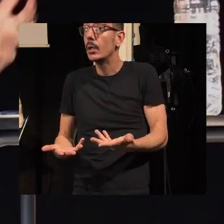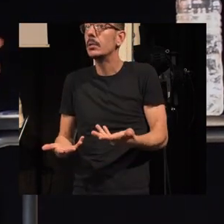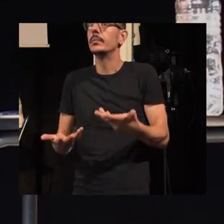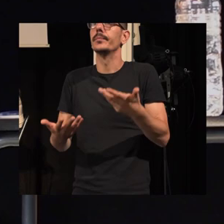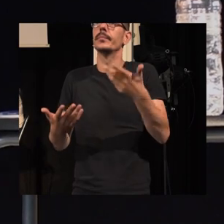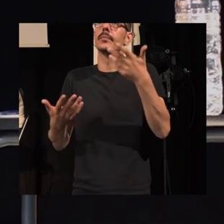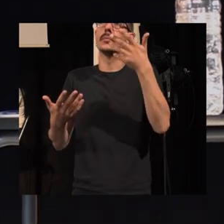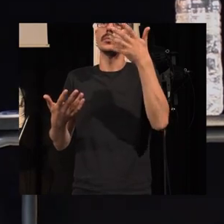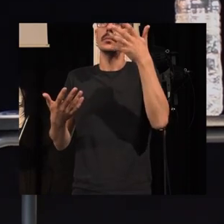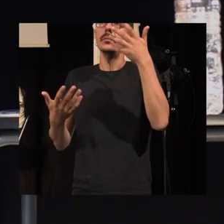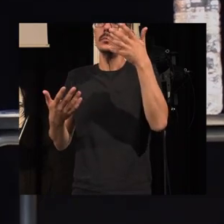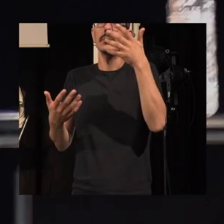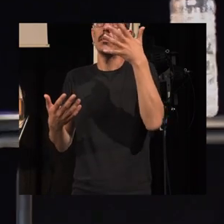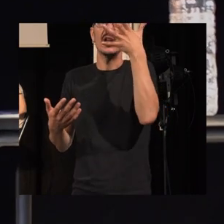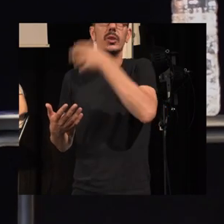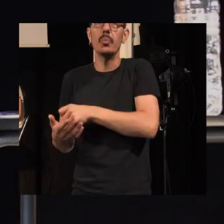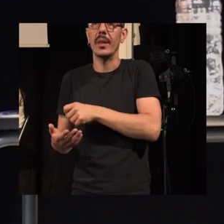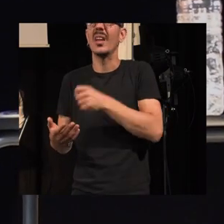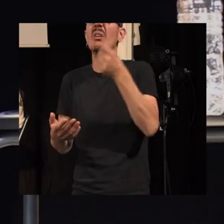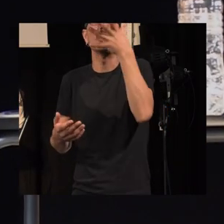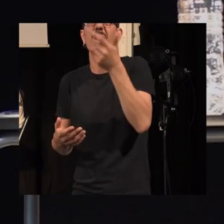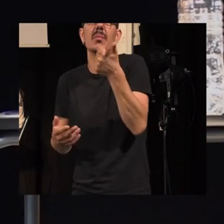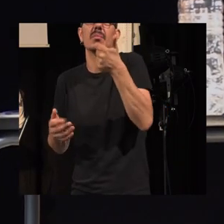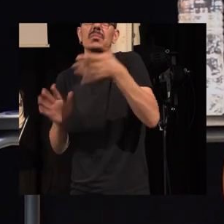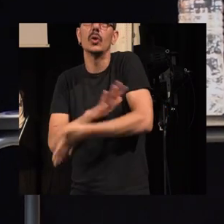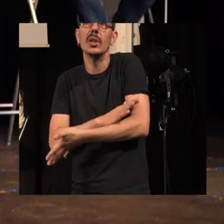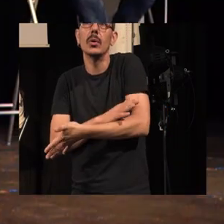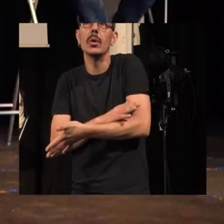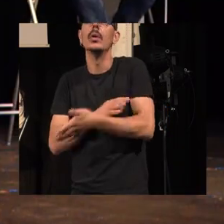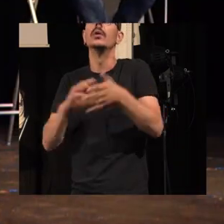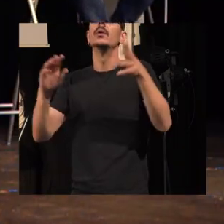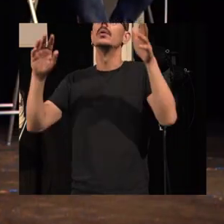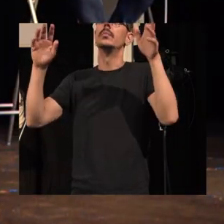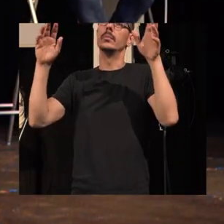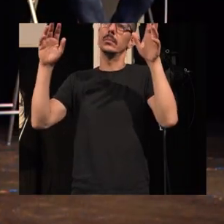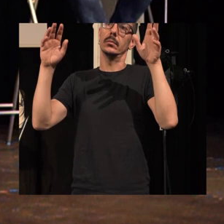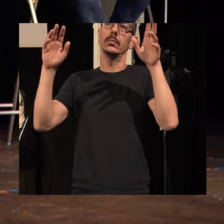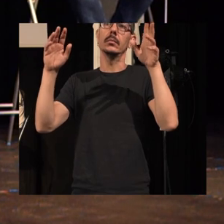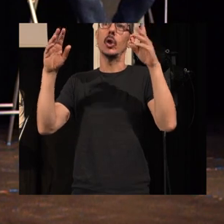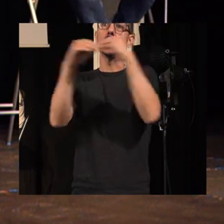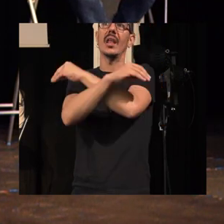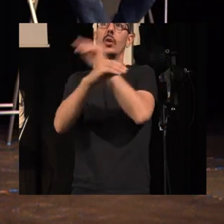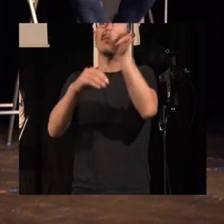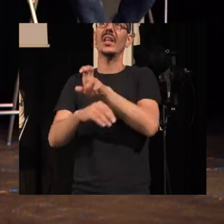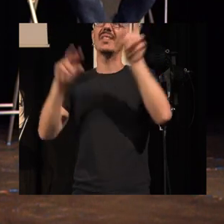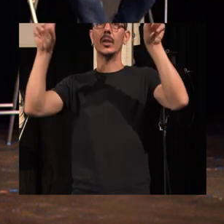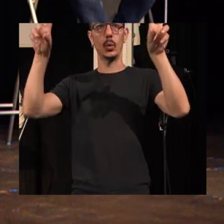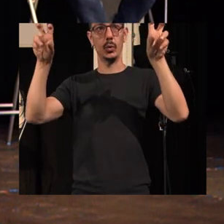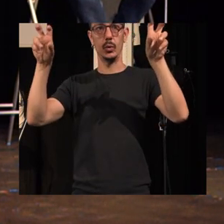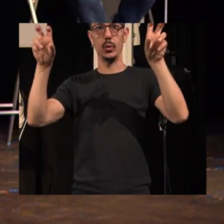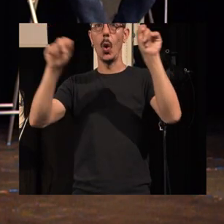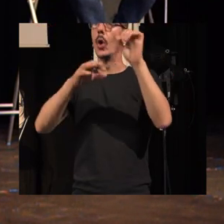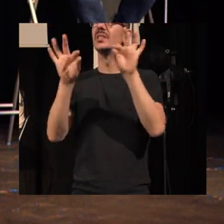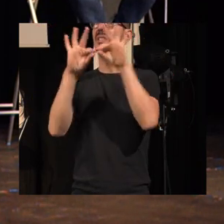una visión de una contradicción en el título y en cómo se define este seminario. Se habla